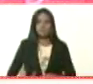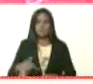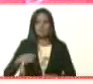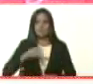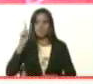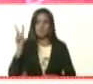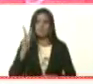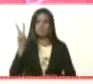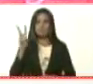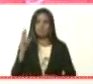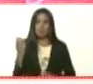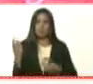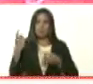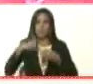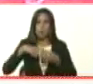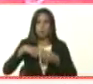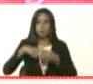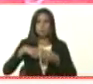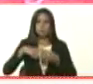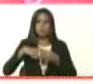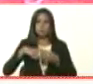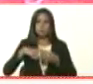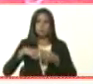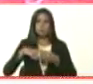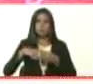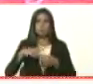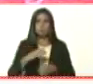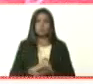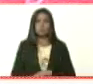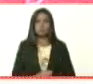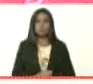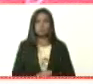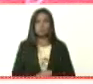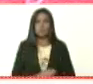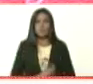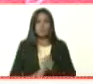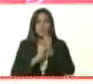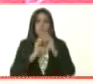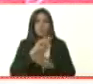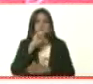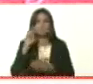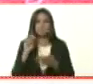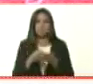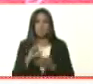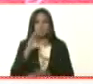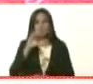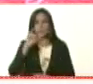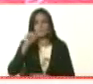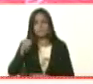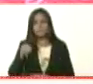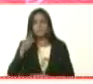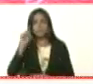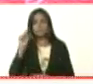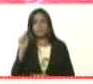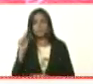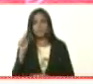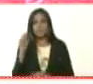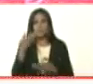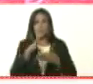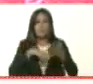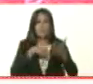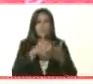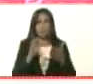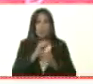República, incorporar al ente directivo nacional de los CPT a la estructura de